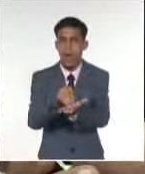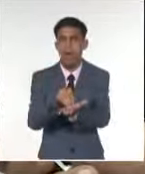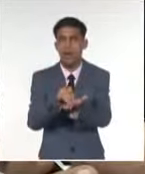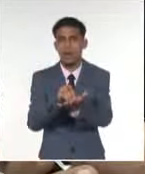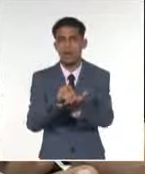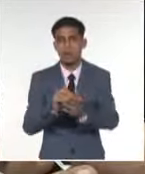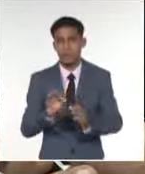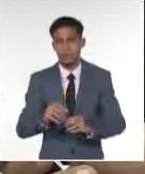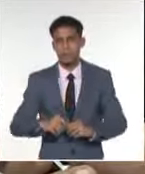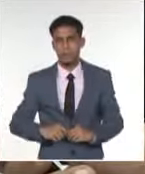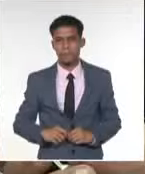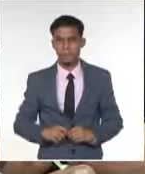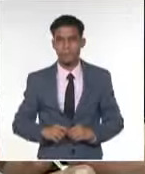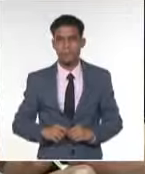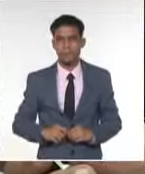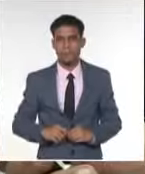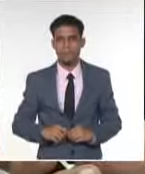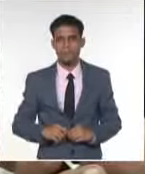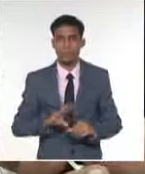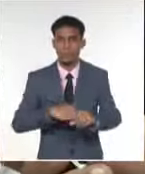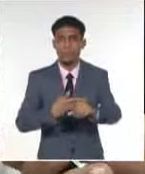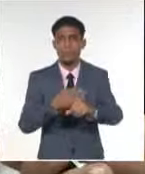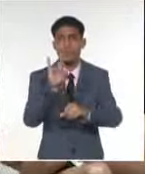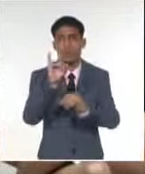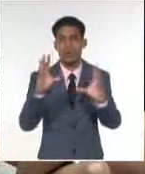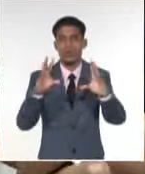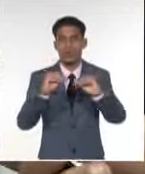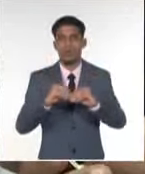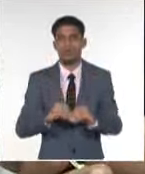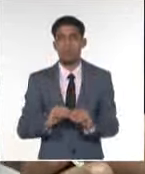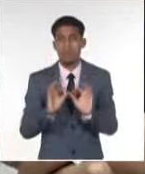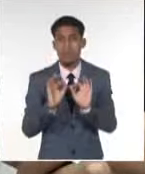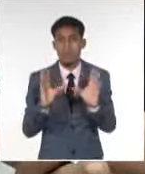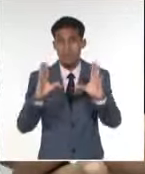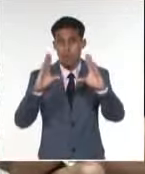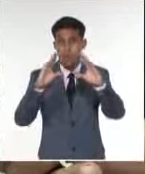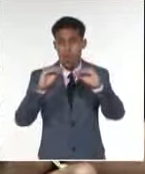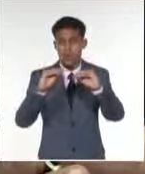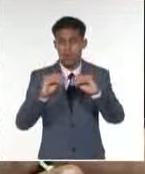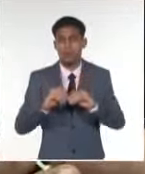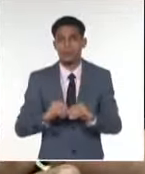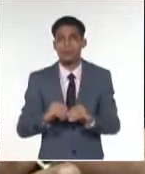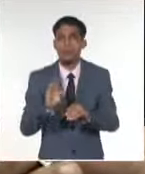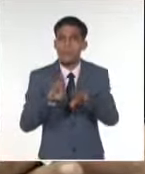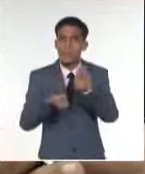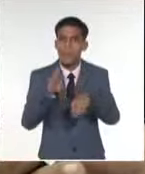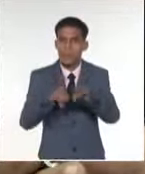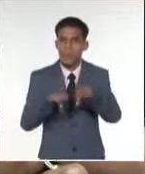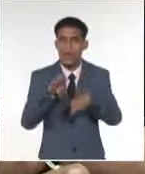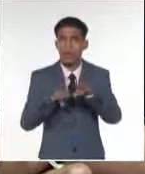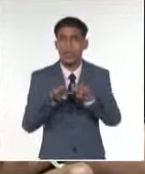noche, después de las 9 de la noche. Y en la madrugada, dependiendo de la posibilidad o no de la